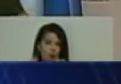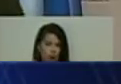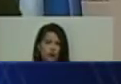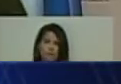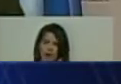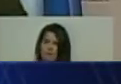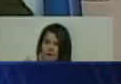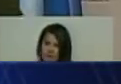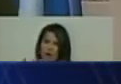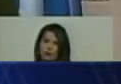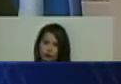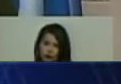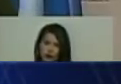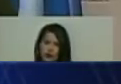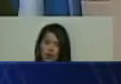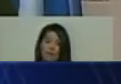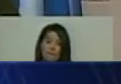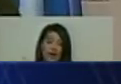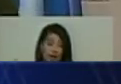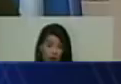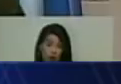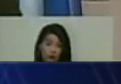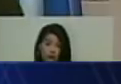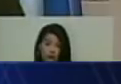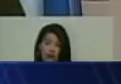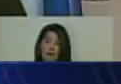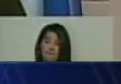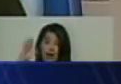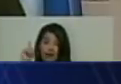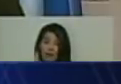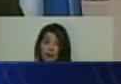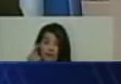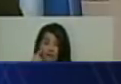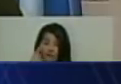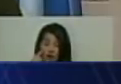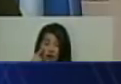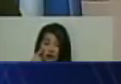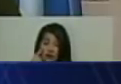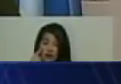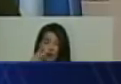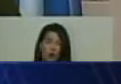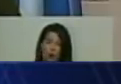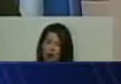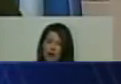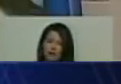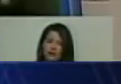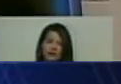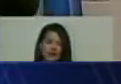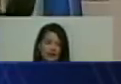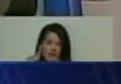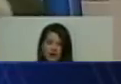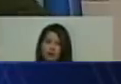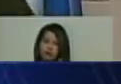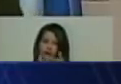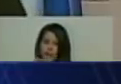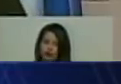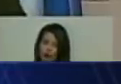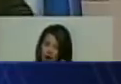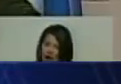propias, pero más allá de ellas, salvando todos esos obstáculos, avanzar